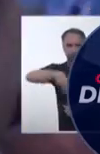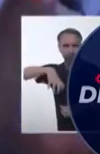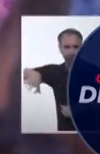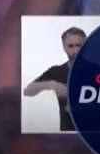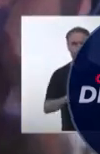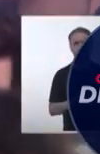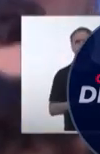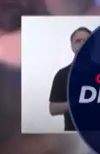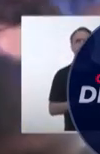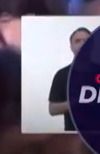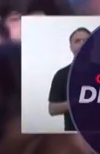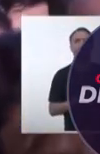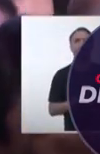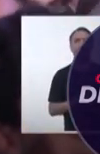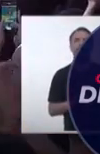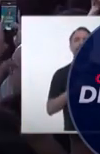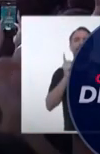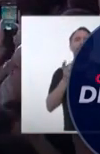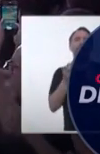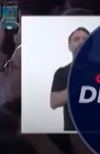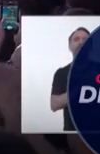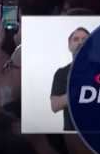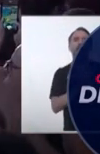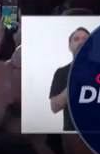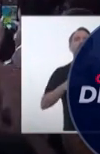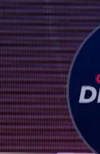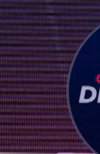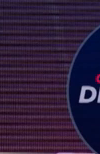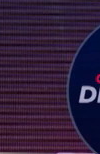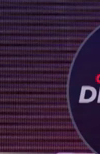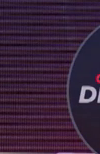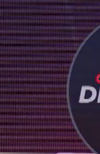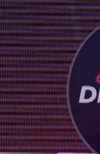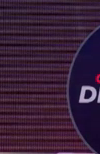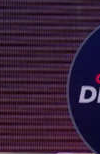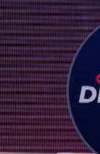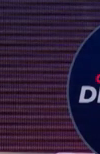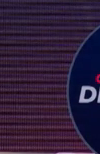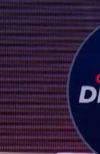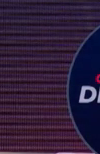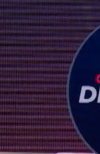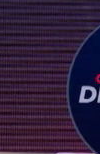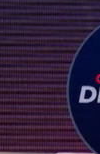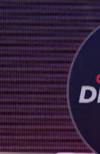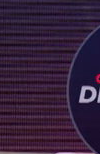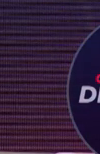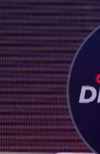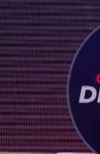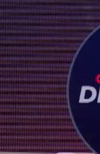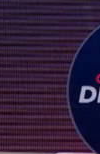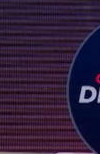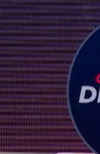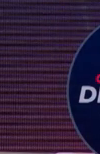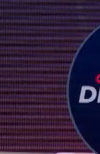ganar la gobernación. Federico, la última pregunta. ¿Qué rol le ves a Schiaretti después de esta buena elección desde el 10 de